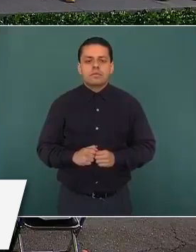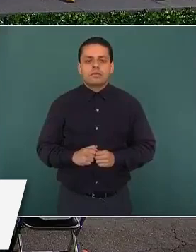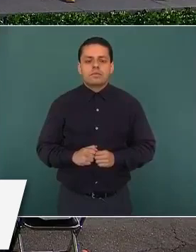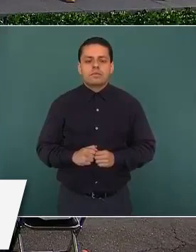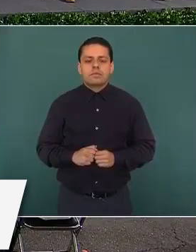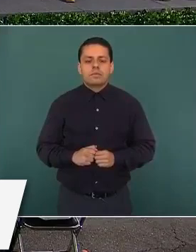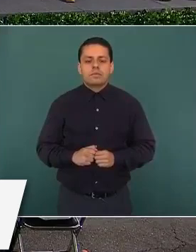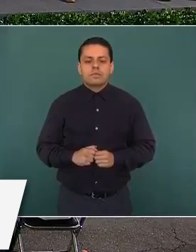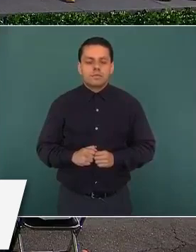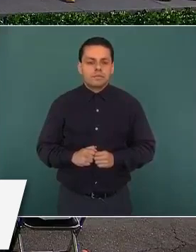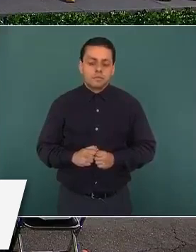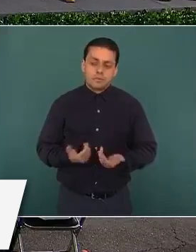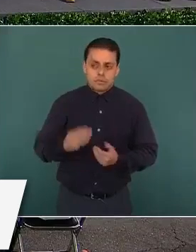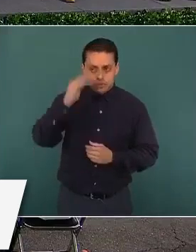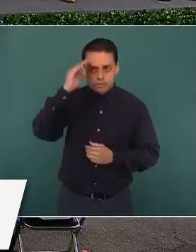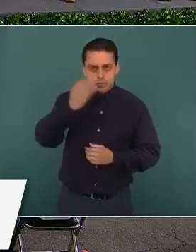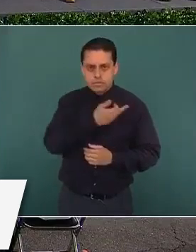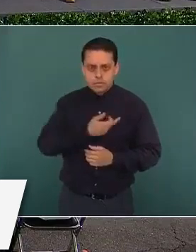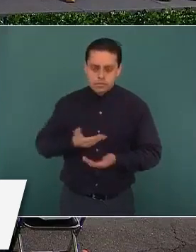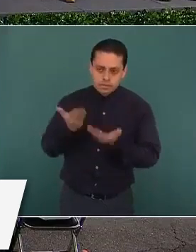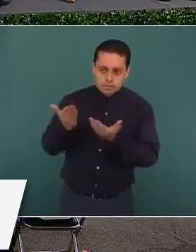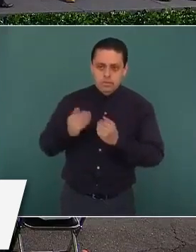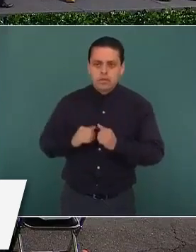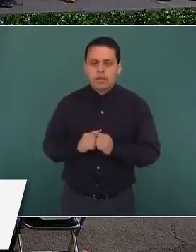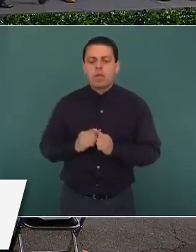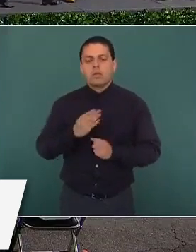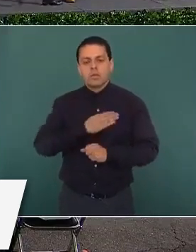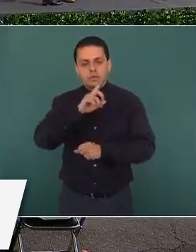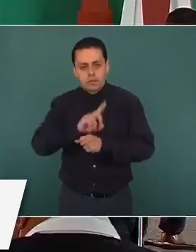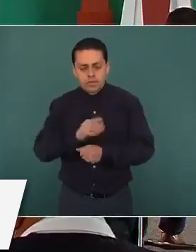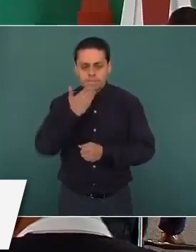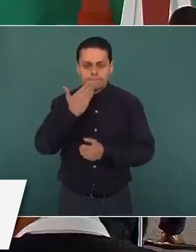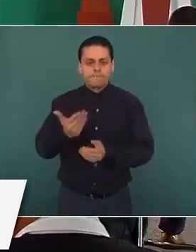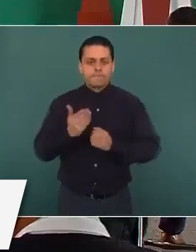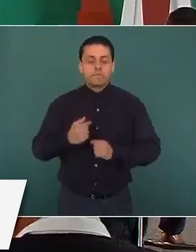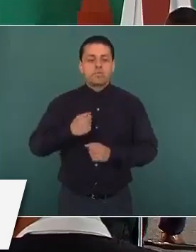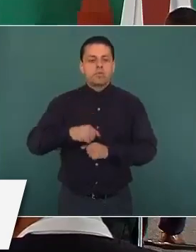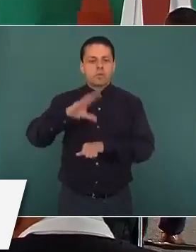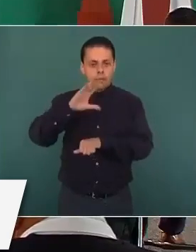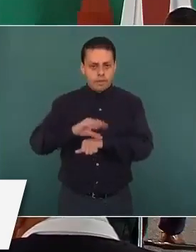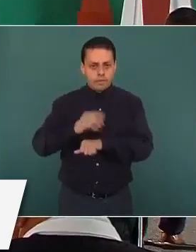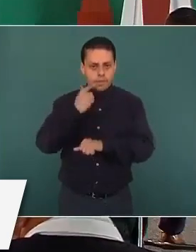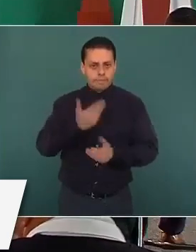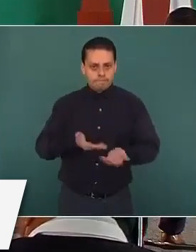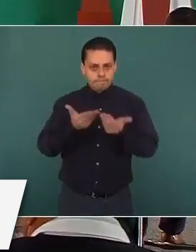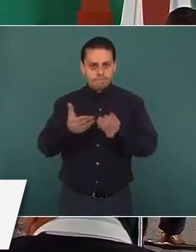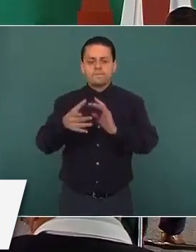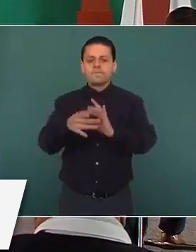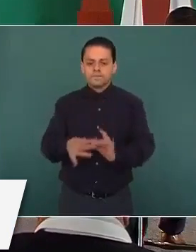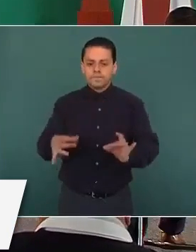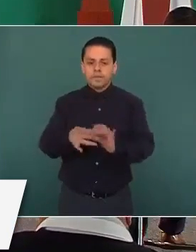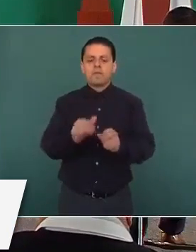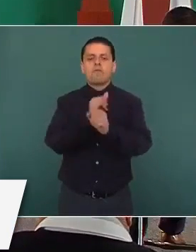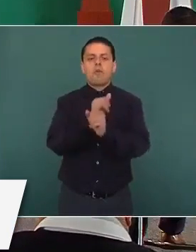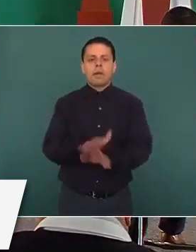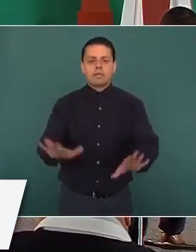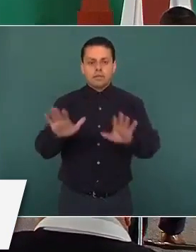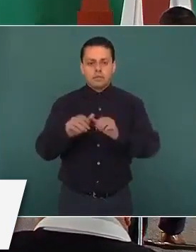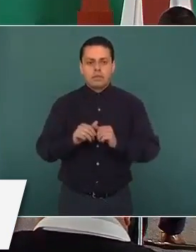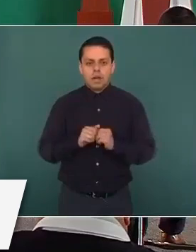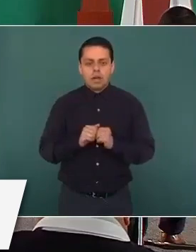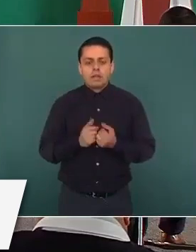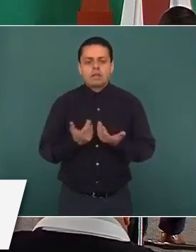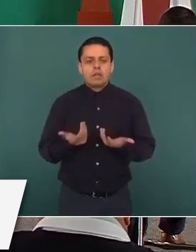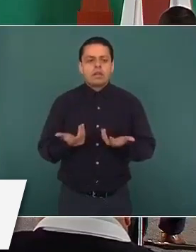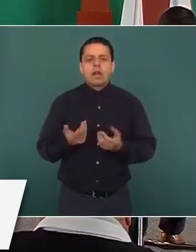Permiso, señor presidente. Muy buenos días. Me voy a permitir informar sobre el